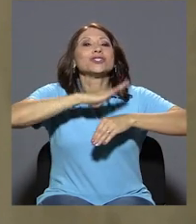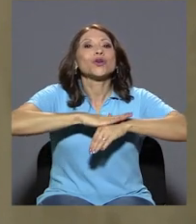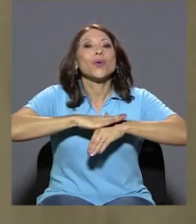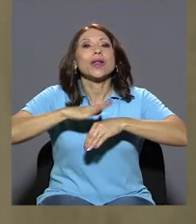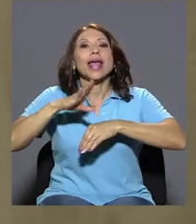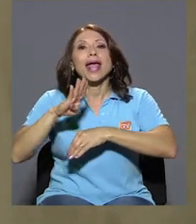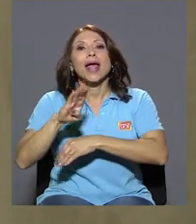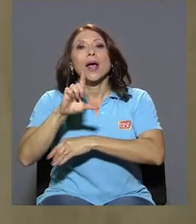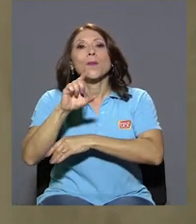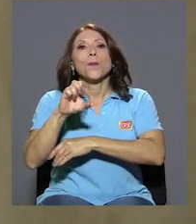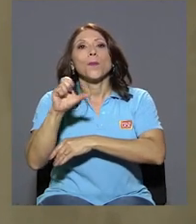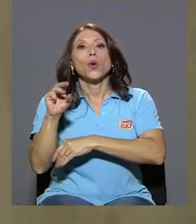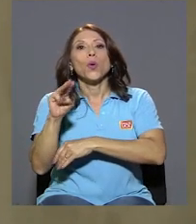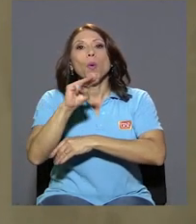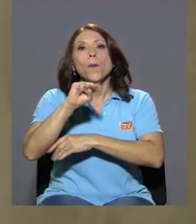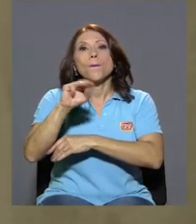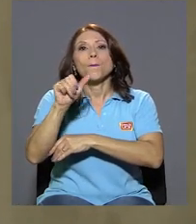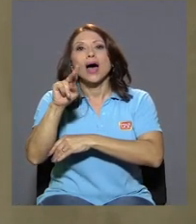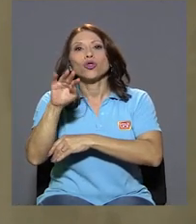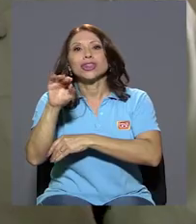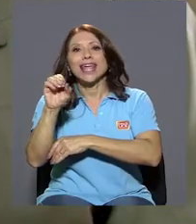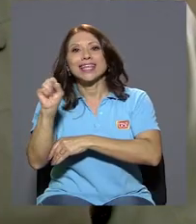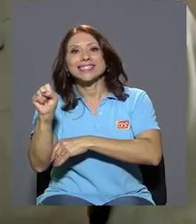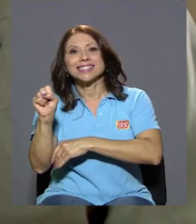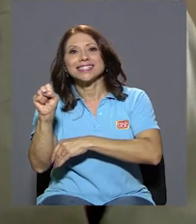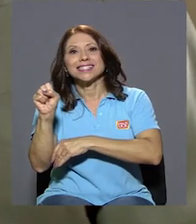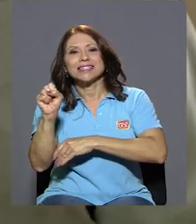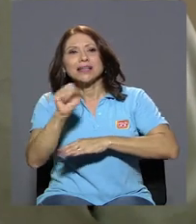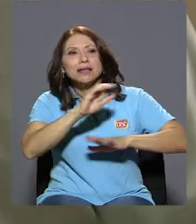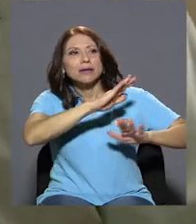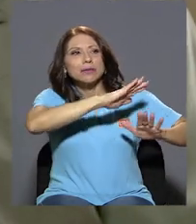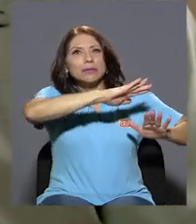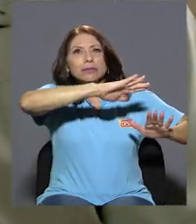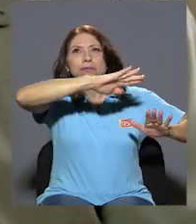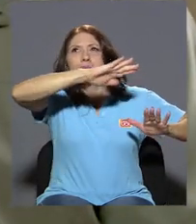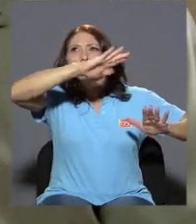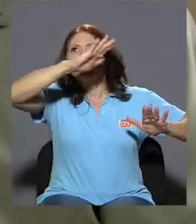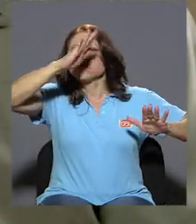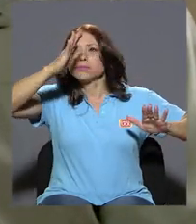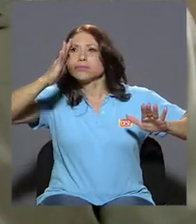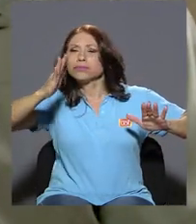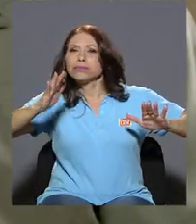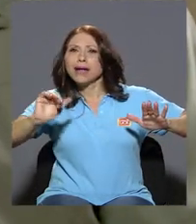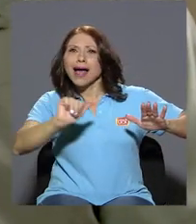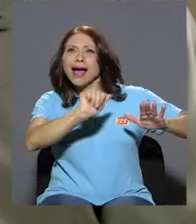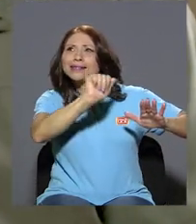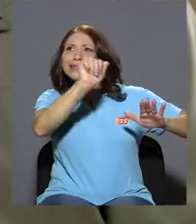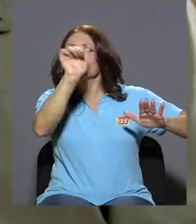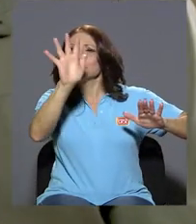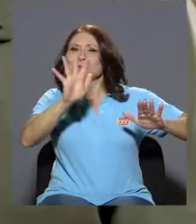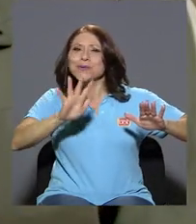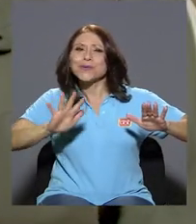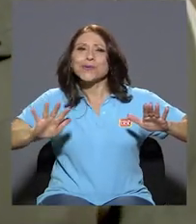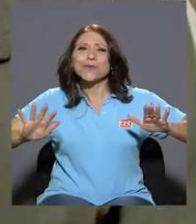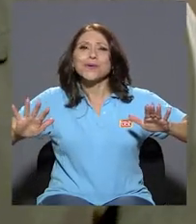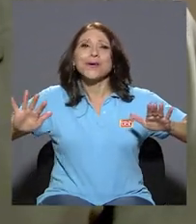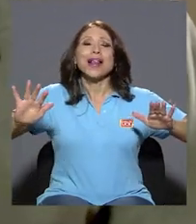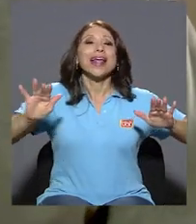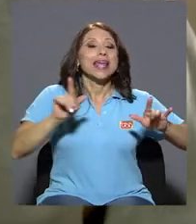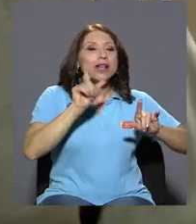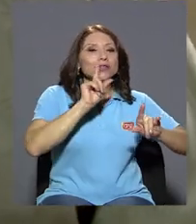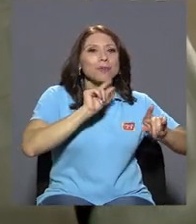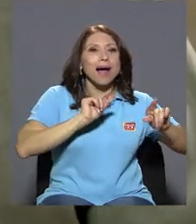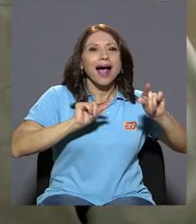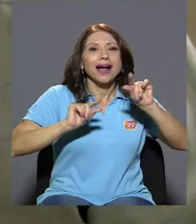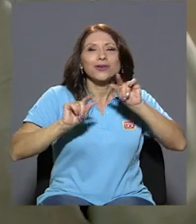pluma un tensor a la montaña azul y el de los del cantal de